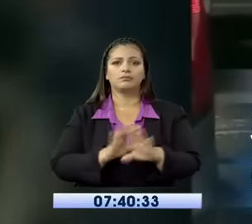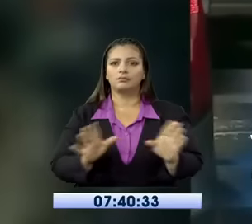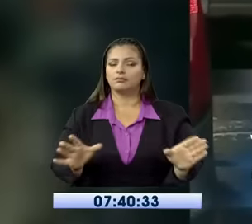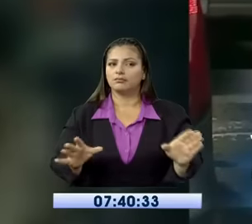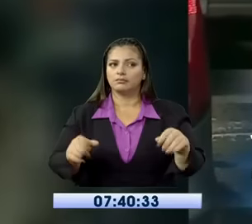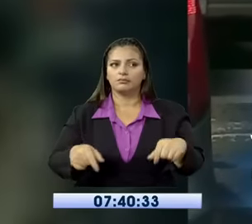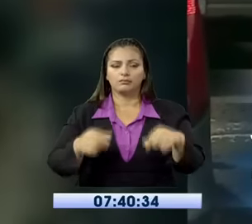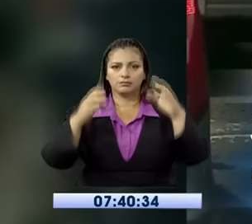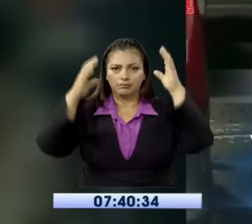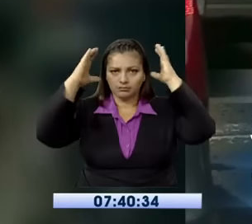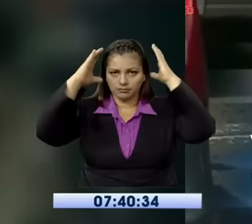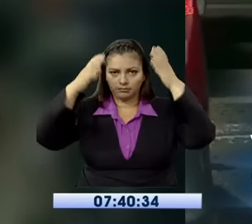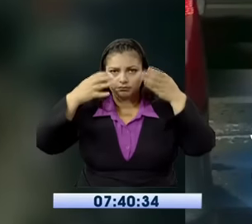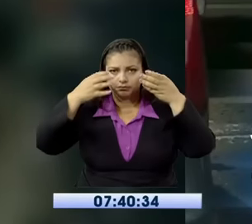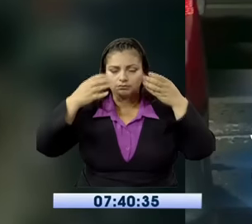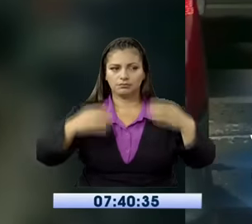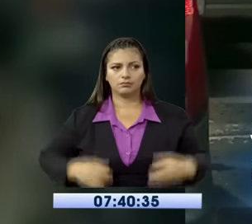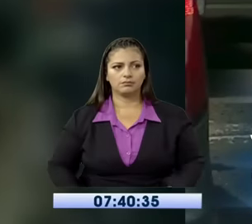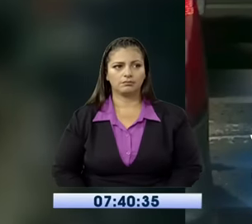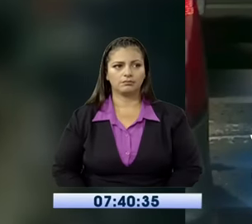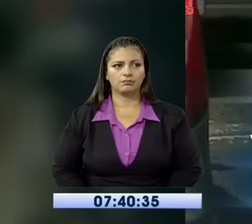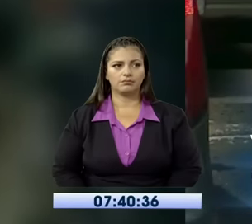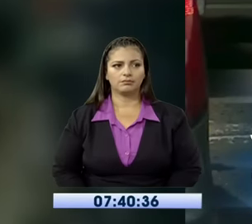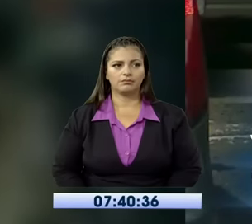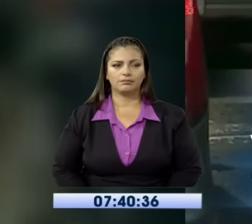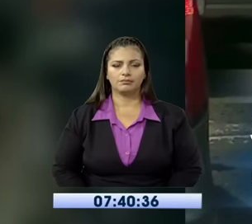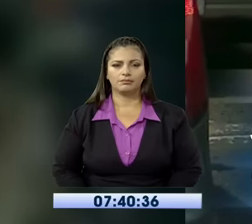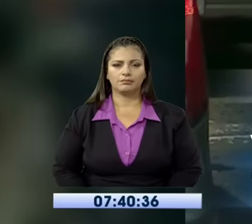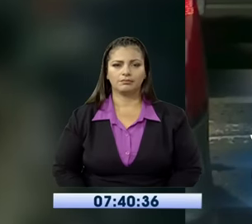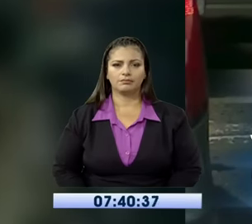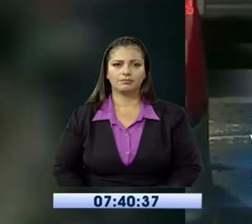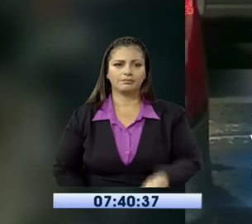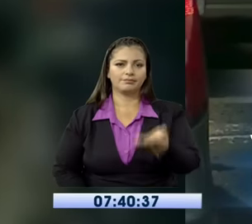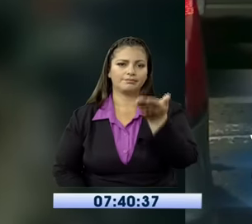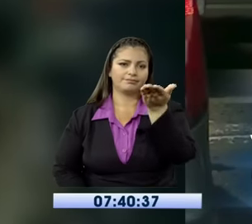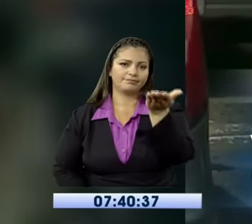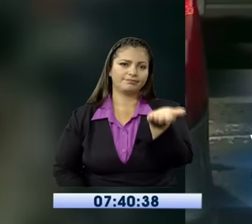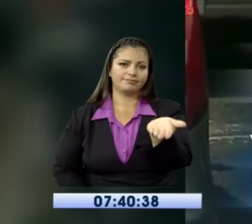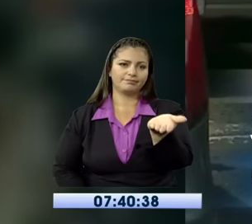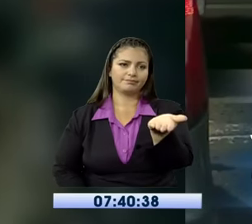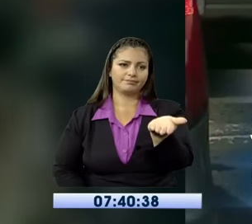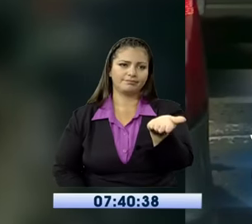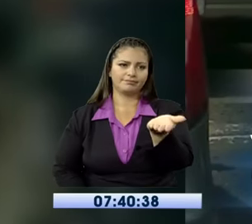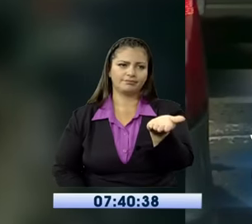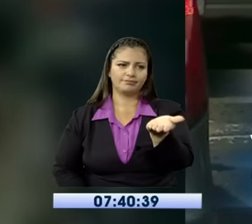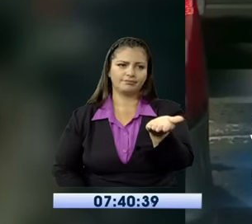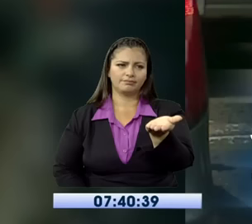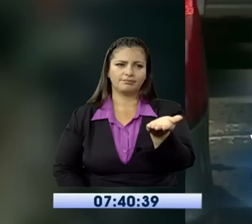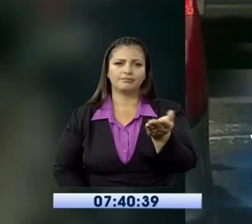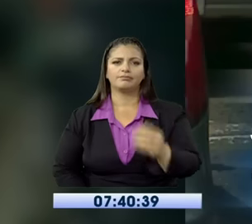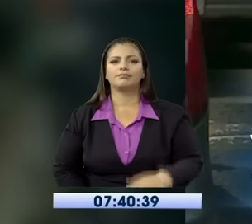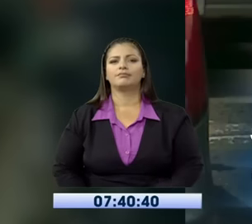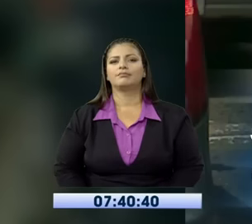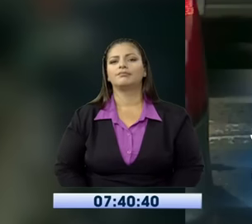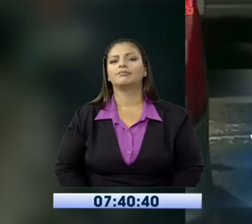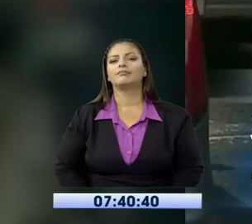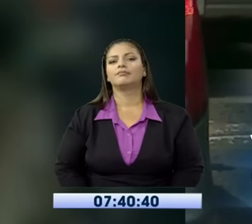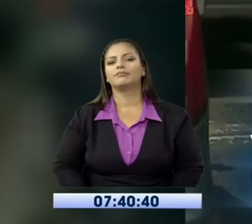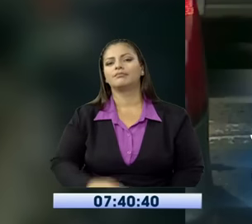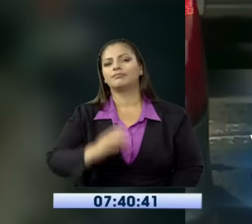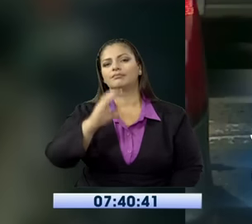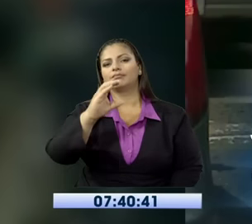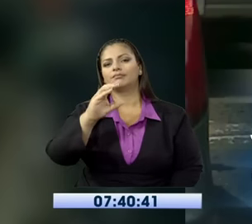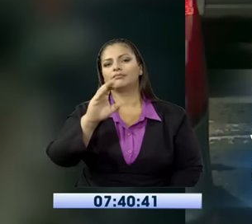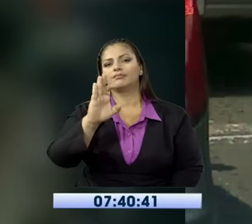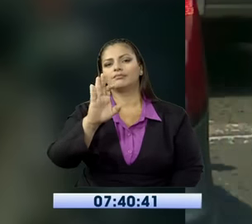no no ni sombrero ni gorra los señores señores son de la comisión de tránsito de Ecuador al parecer es